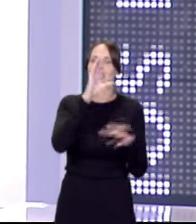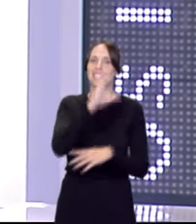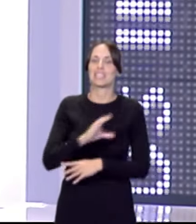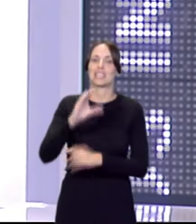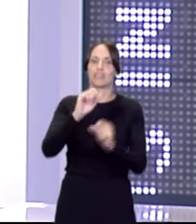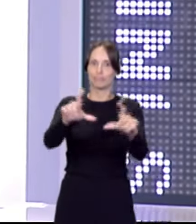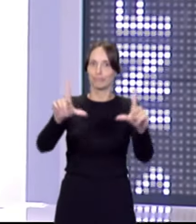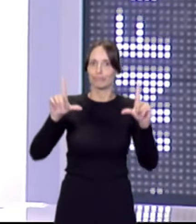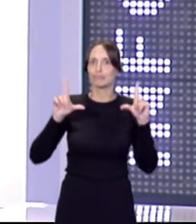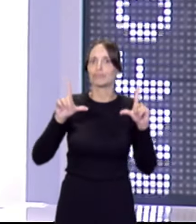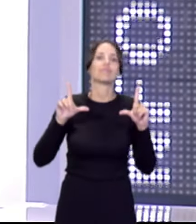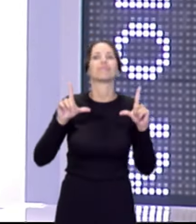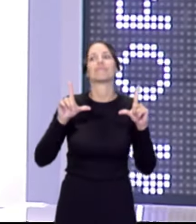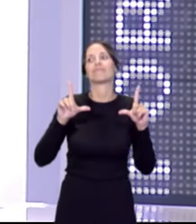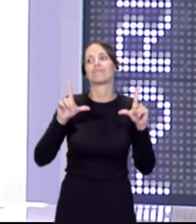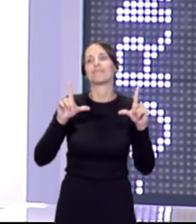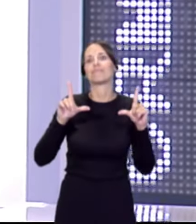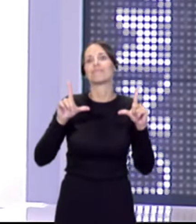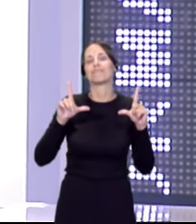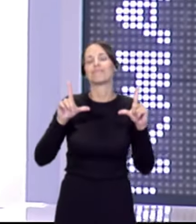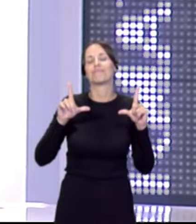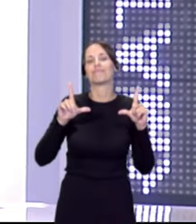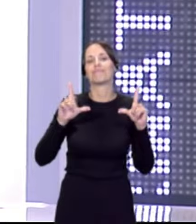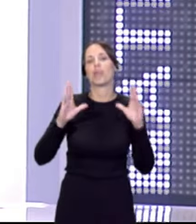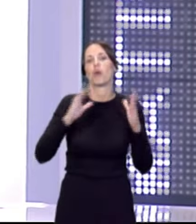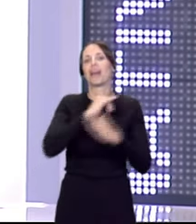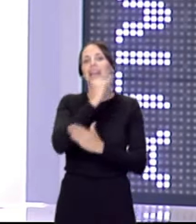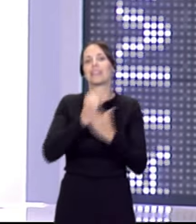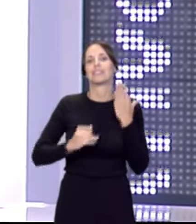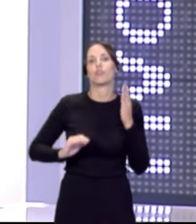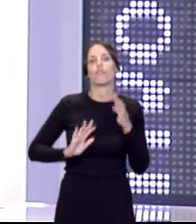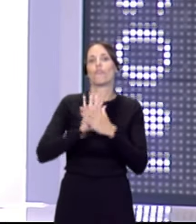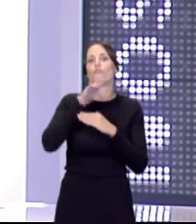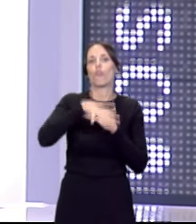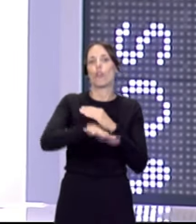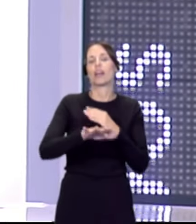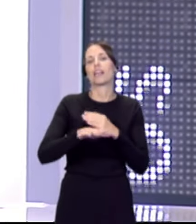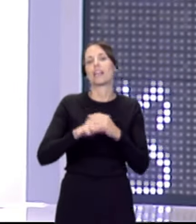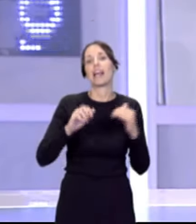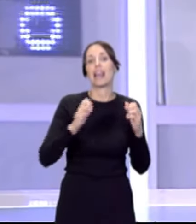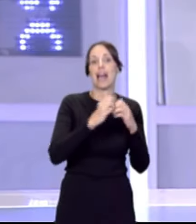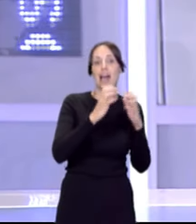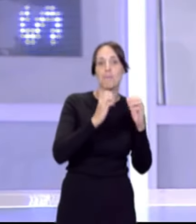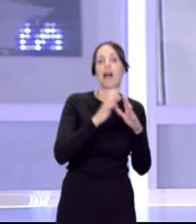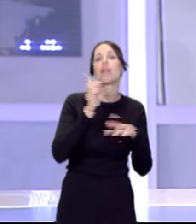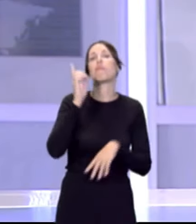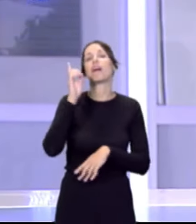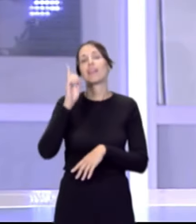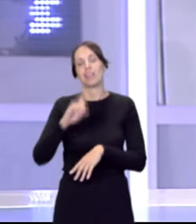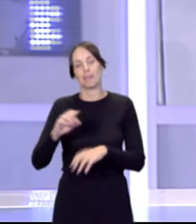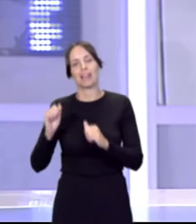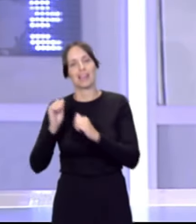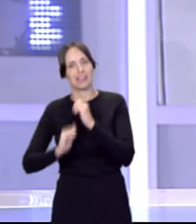visible de toda la crisis volcánica de La Palma, también del Hierro, y ha sido una de las protagonistas